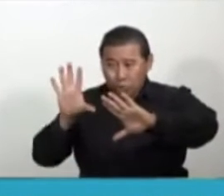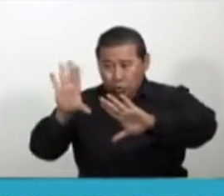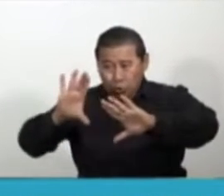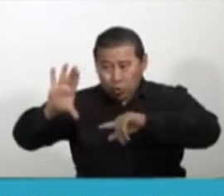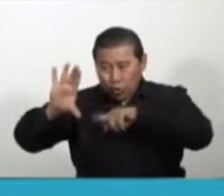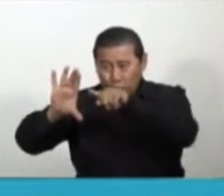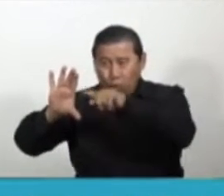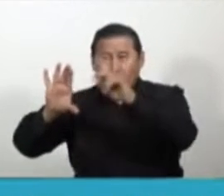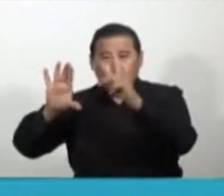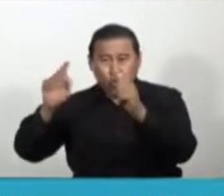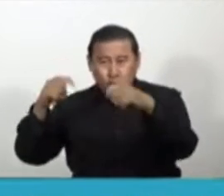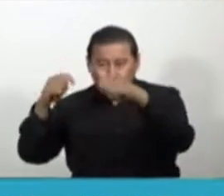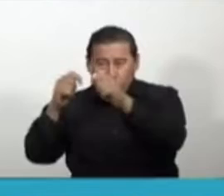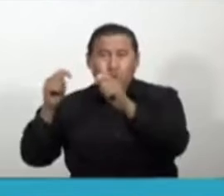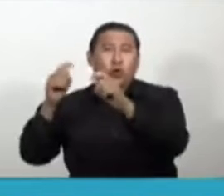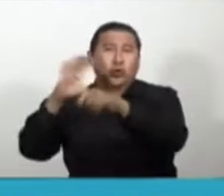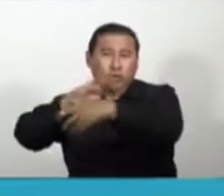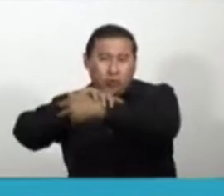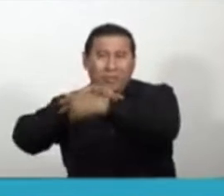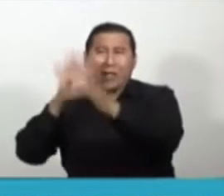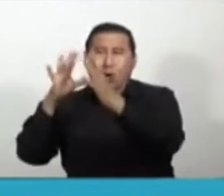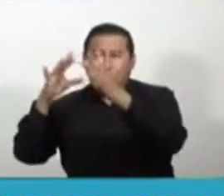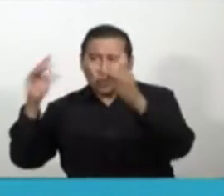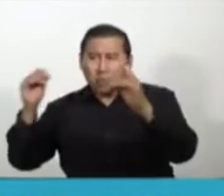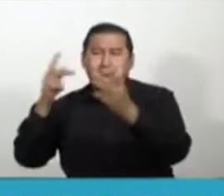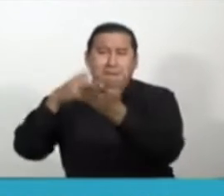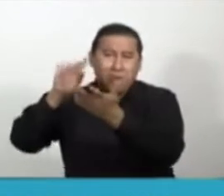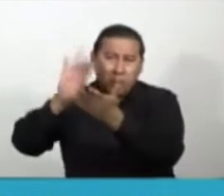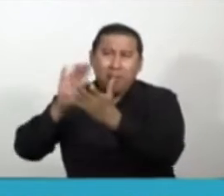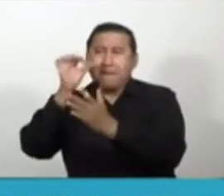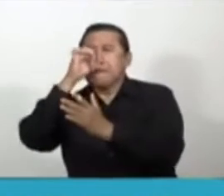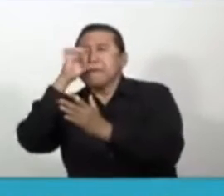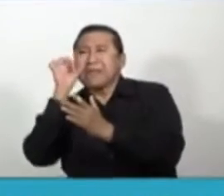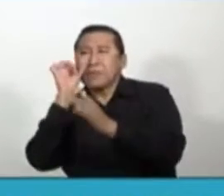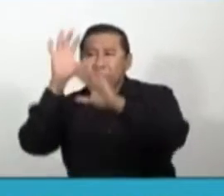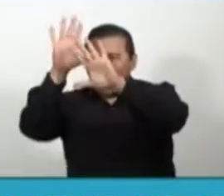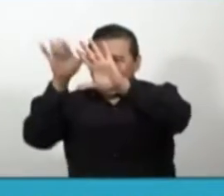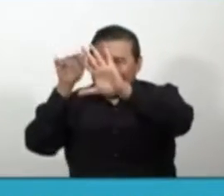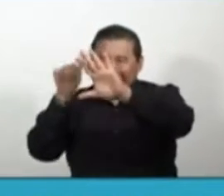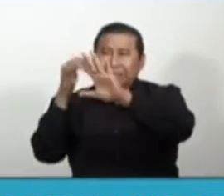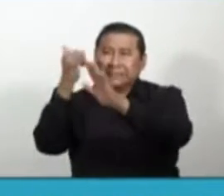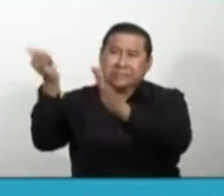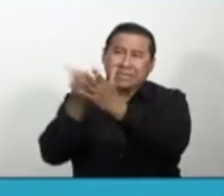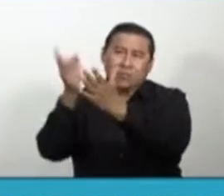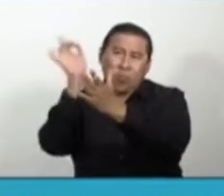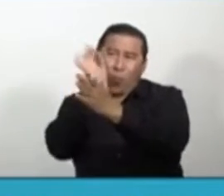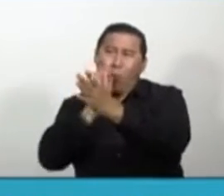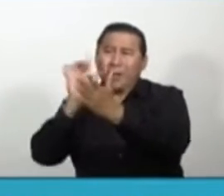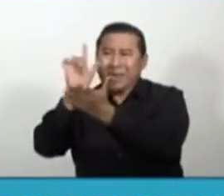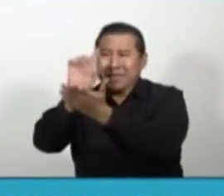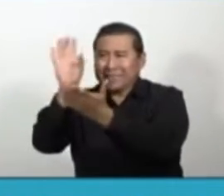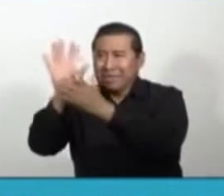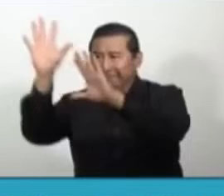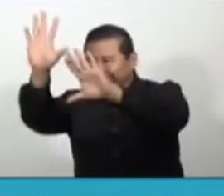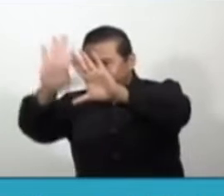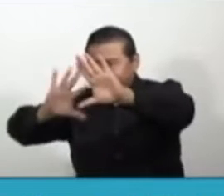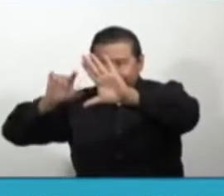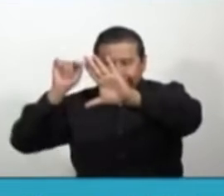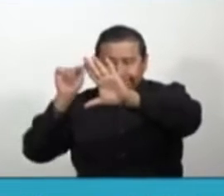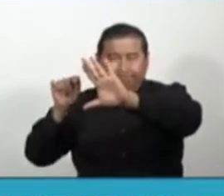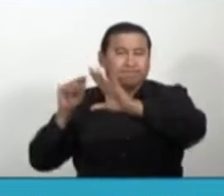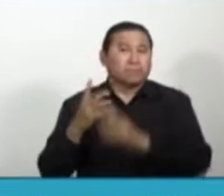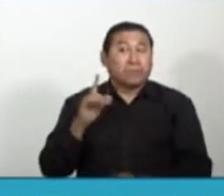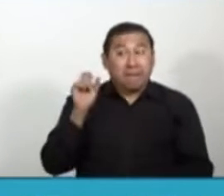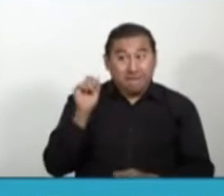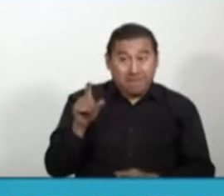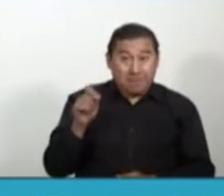Solidaridad, Cozumel, Puerto Morelos, Benito Juárez, Isla Mujeres y Lázaro Cárdenas,